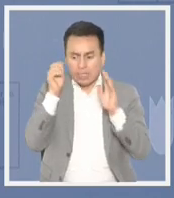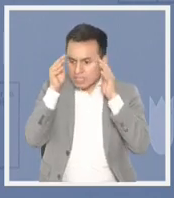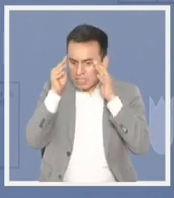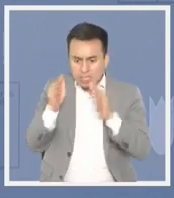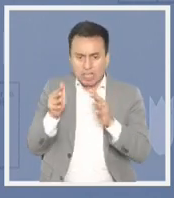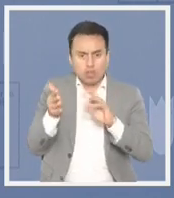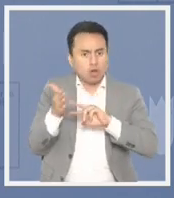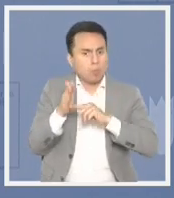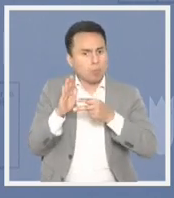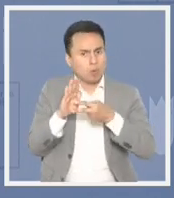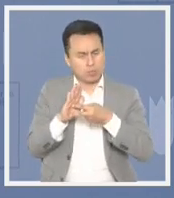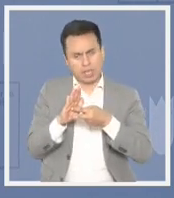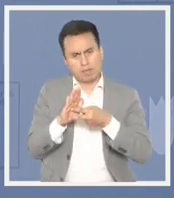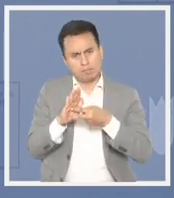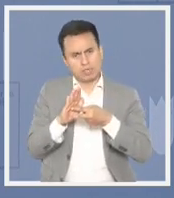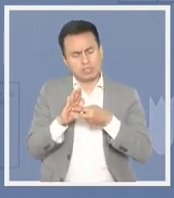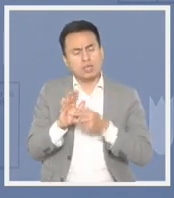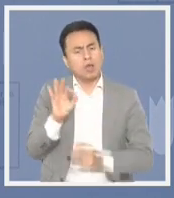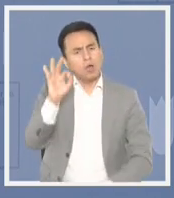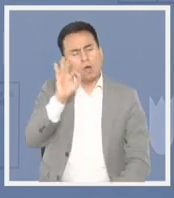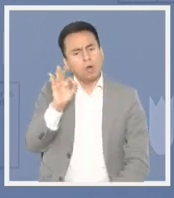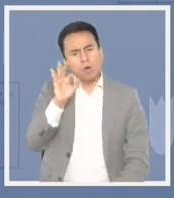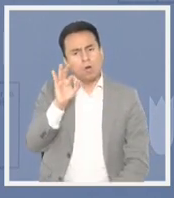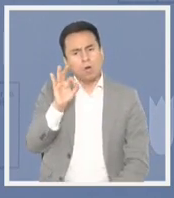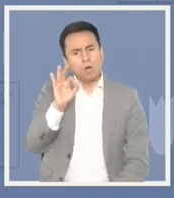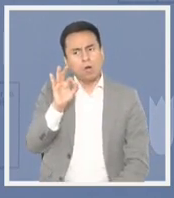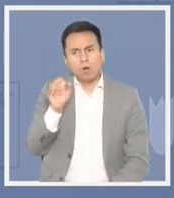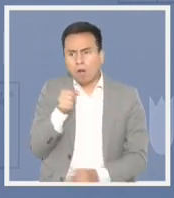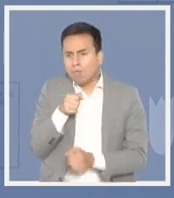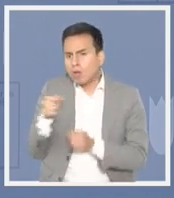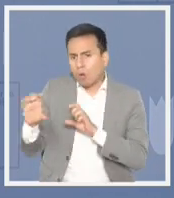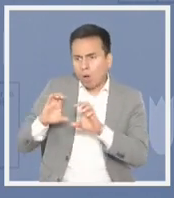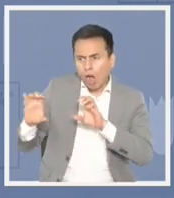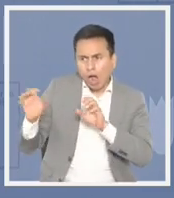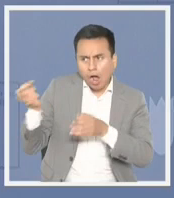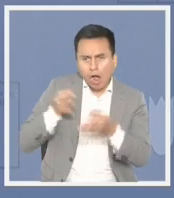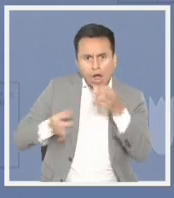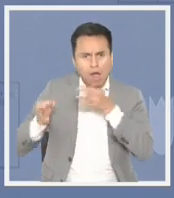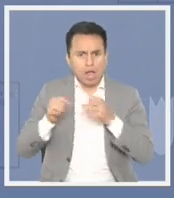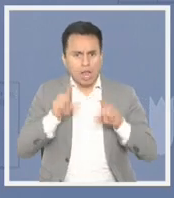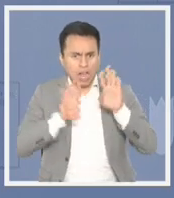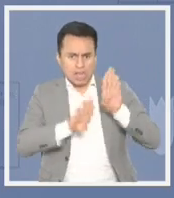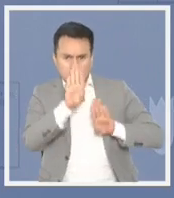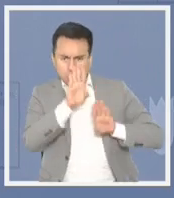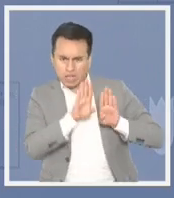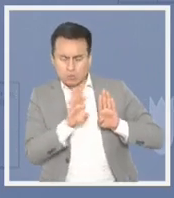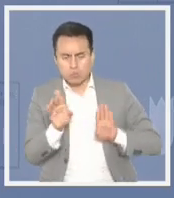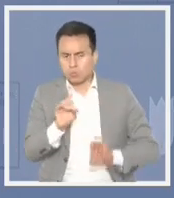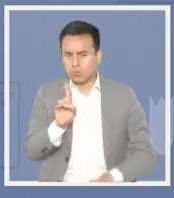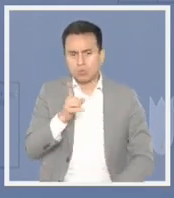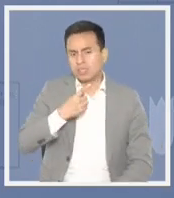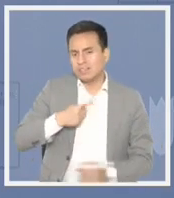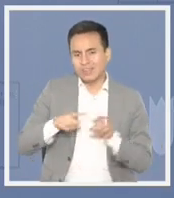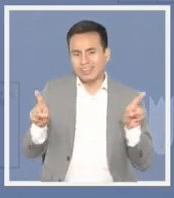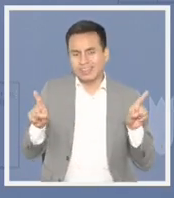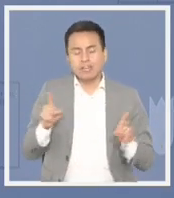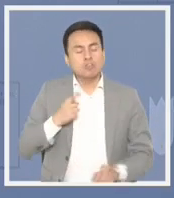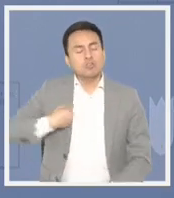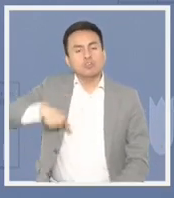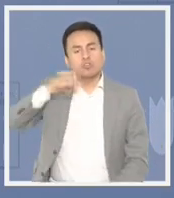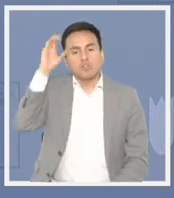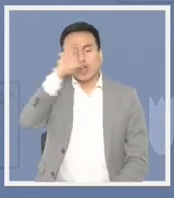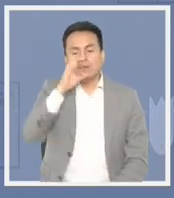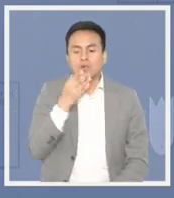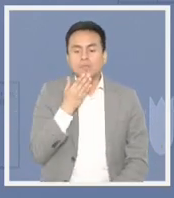centrándonos en los problemas o trascendidos de prensa respecto del resto de las candidaturas. Nosotros lo que hemos hecho es buscar a